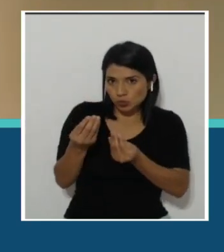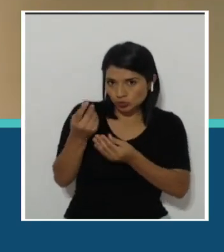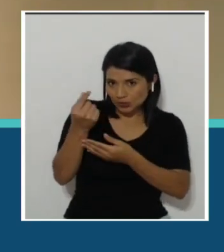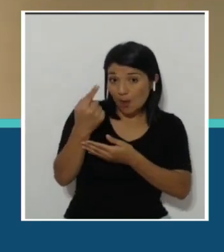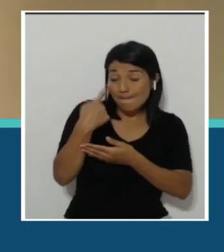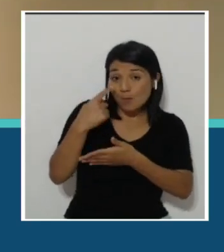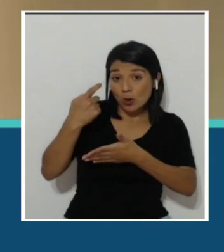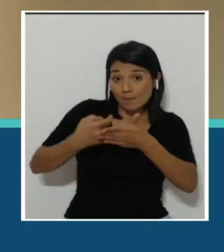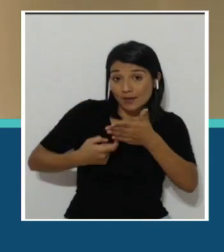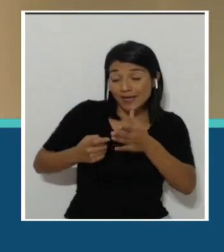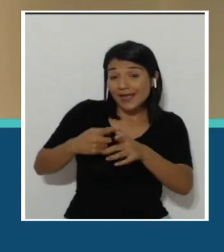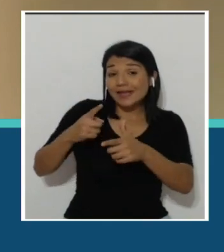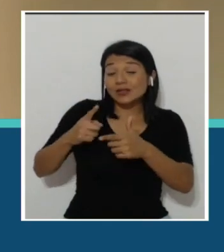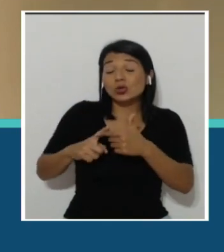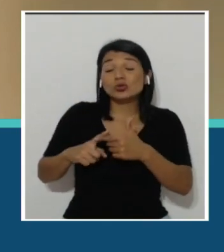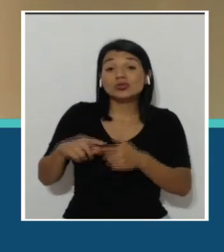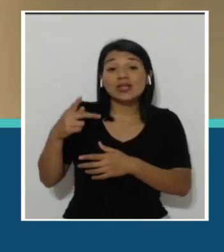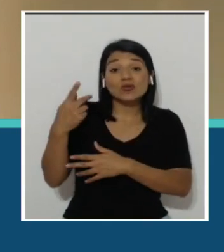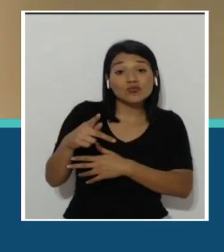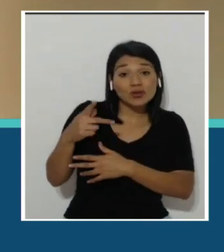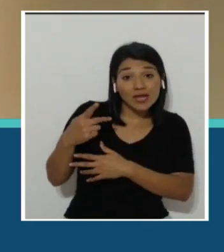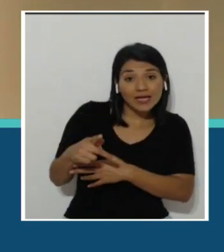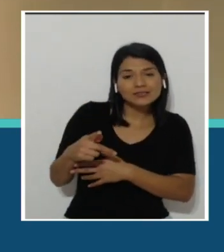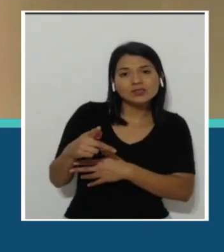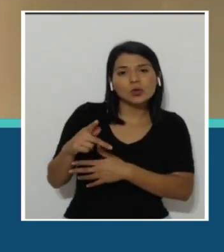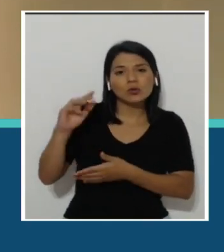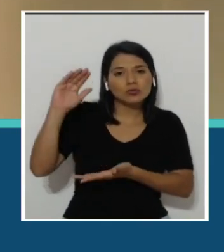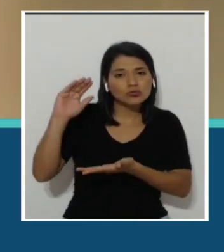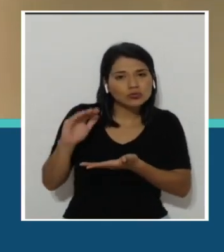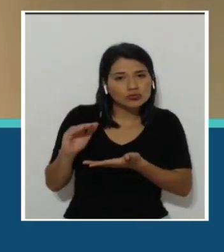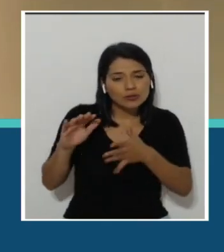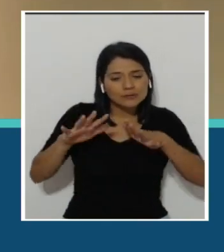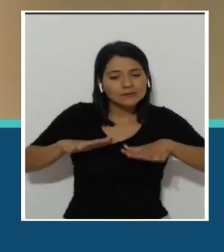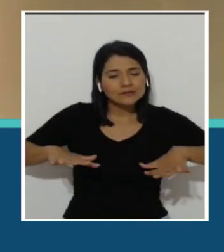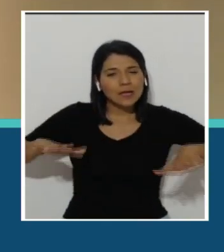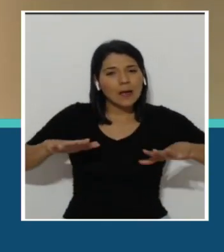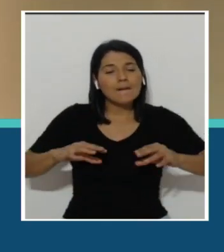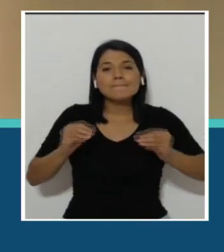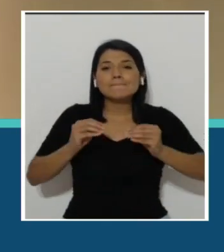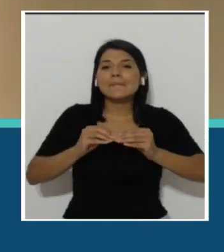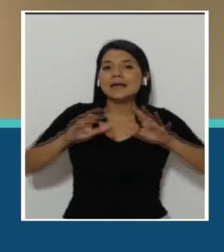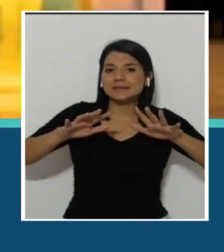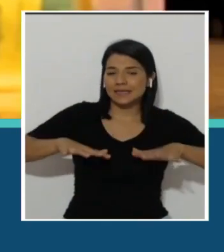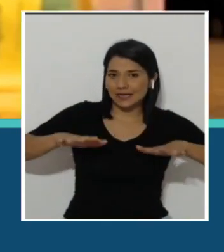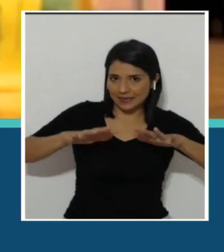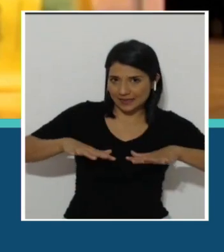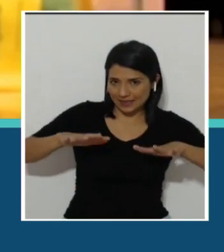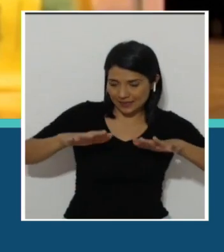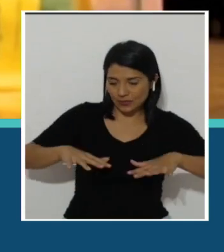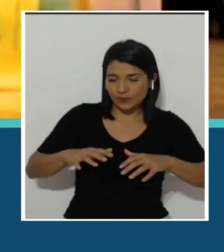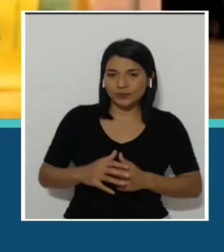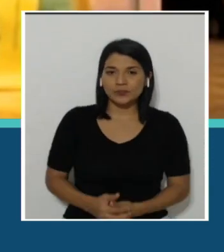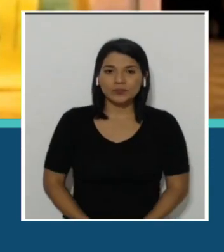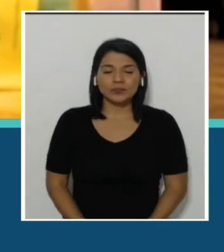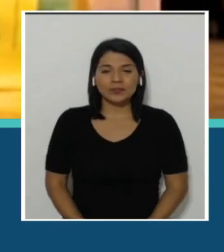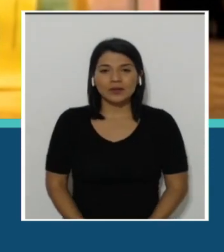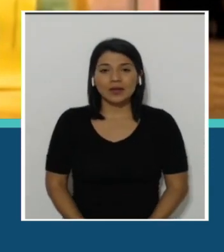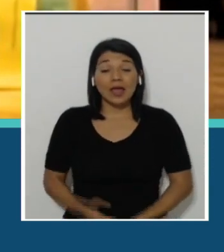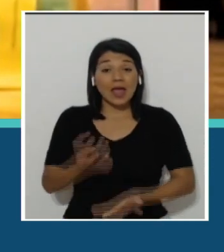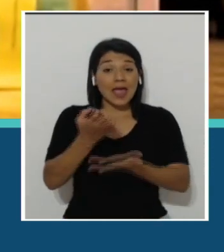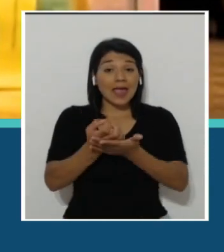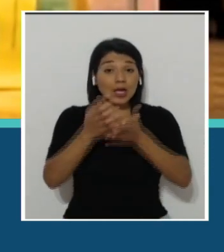el ambiente, sea mucho más tranquilo para el mercado cambiario e incluso también los inversionistas. El economista afirma que el